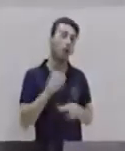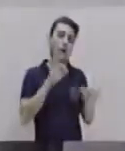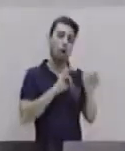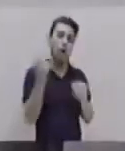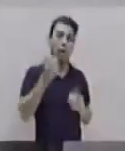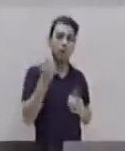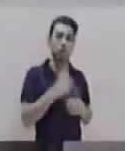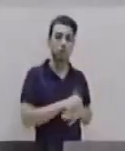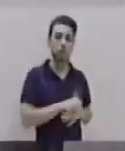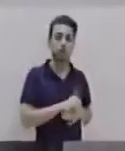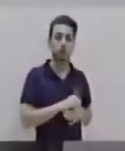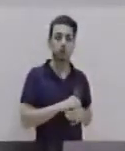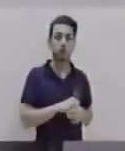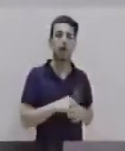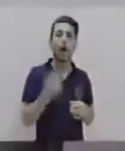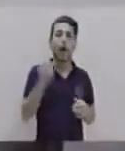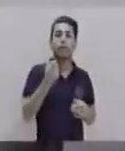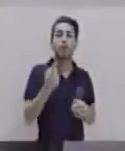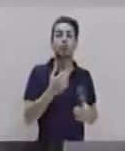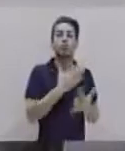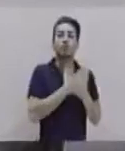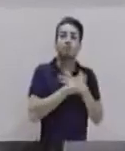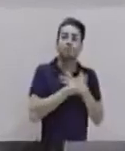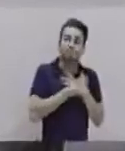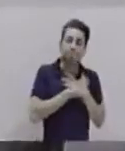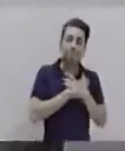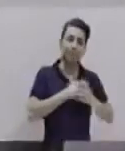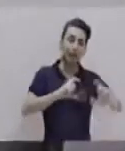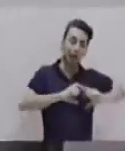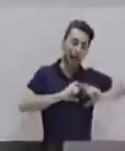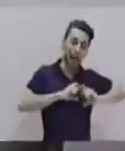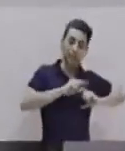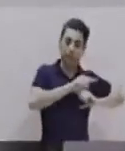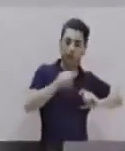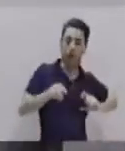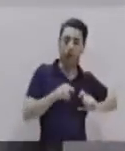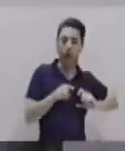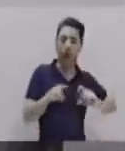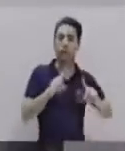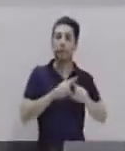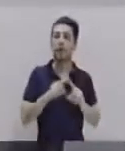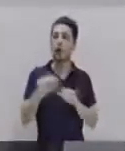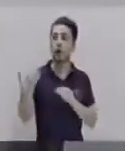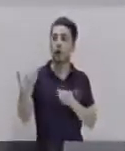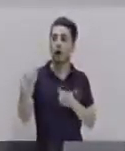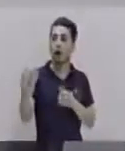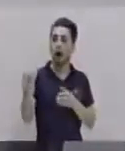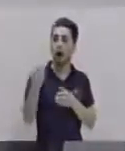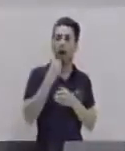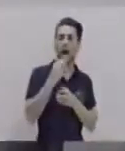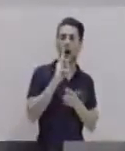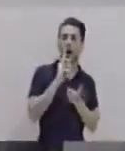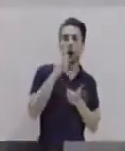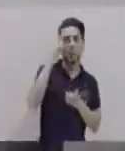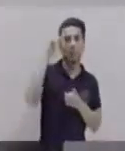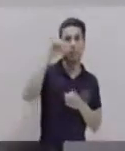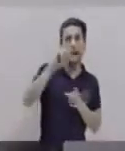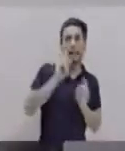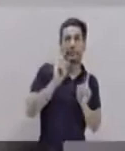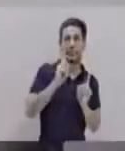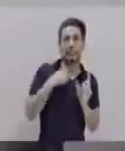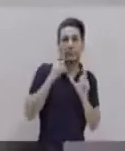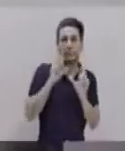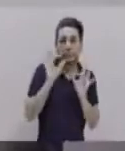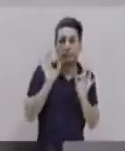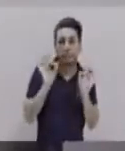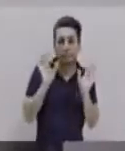los amigos, ¿verdad? Los amigos nos tienen un cariño muy especial y realmente no lo hacen como por maldad, ¿verdad? Pero nos dicen,